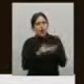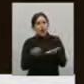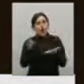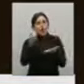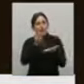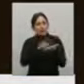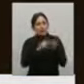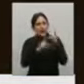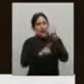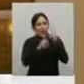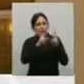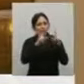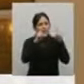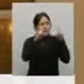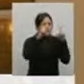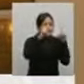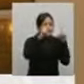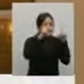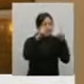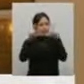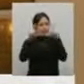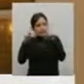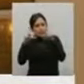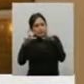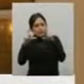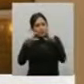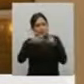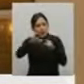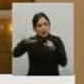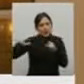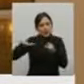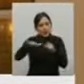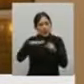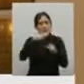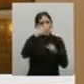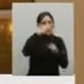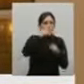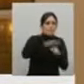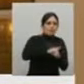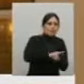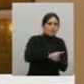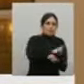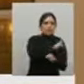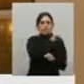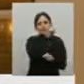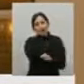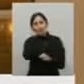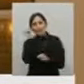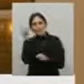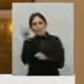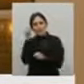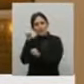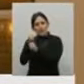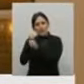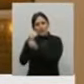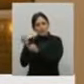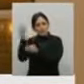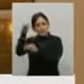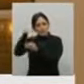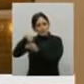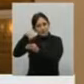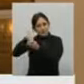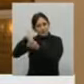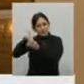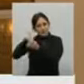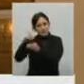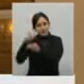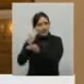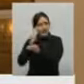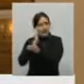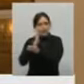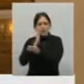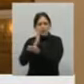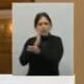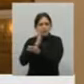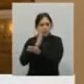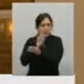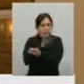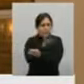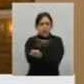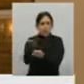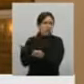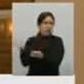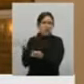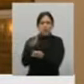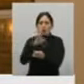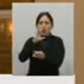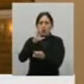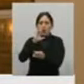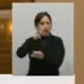fotográficos. Contextos de Proyungas, bueno, que muestra todo el potencial, la belleza, la diversidad y